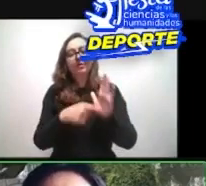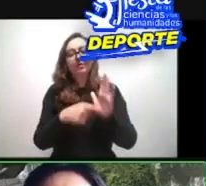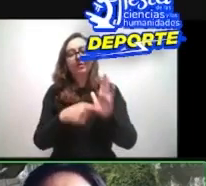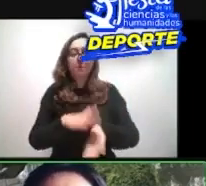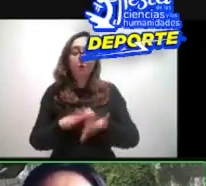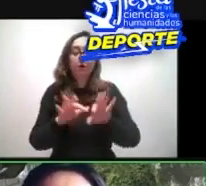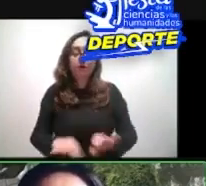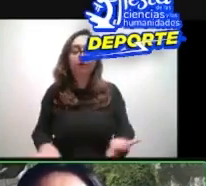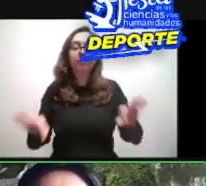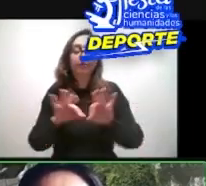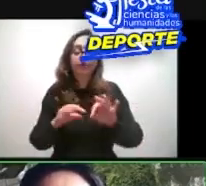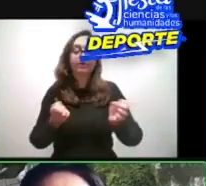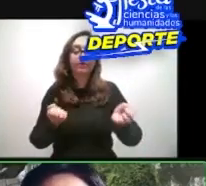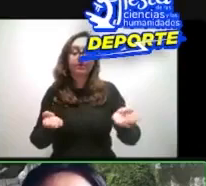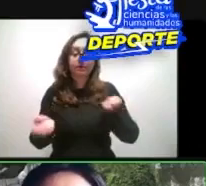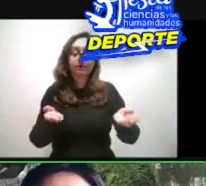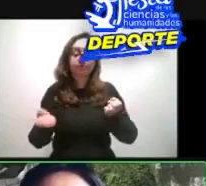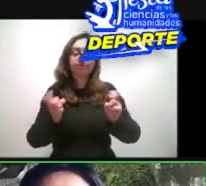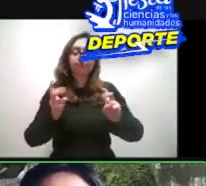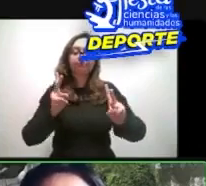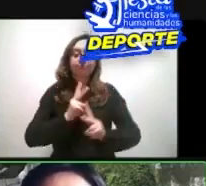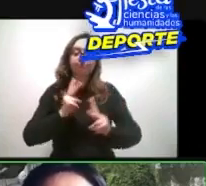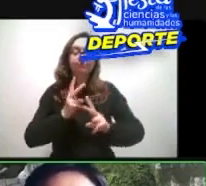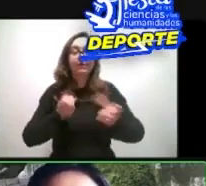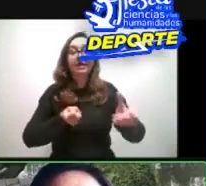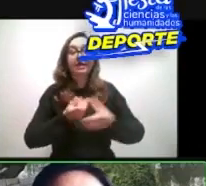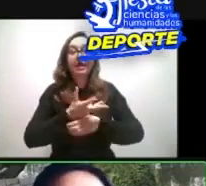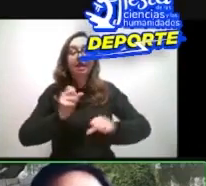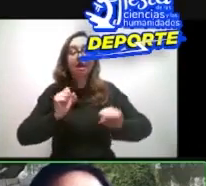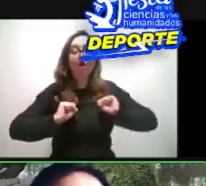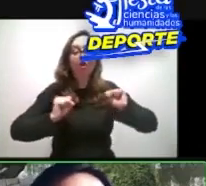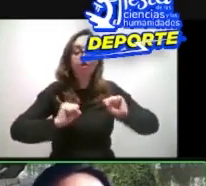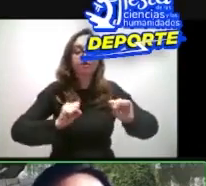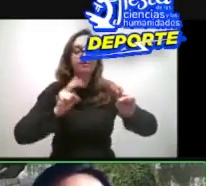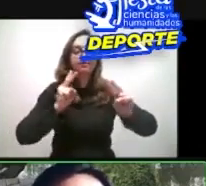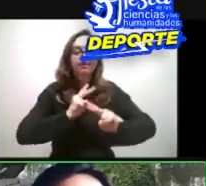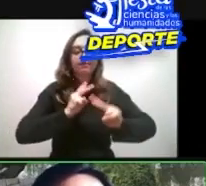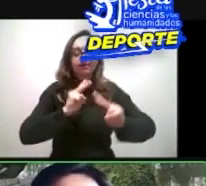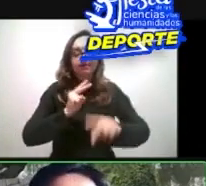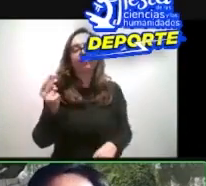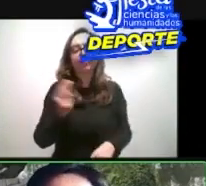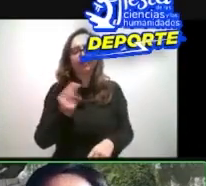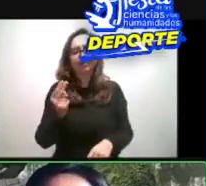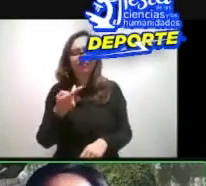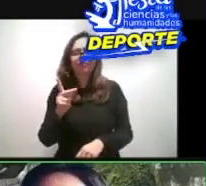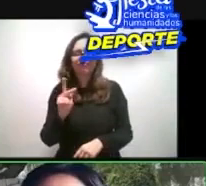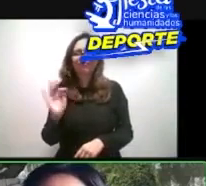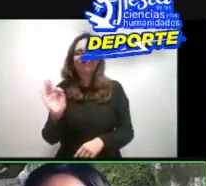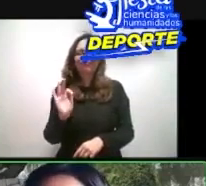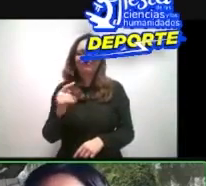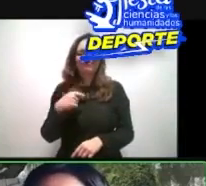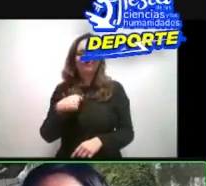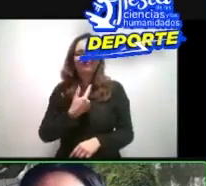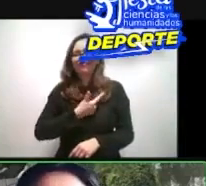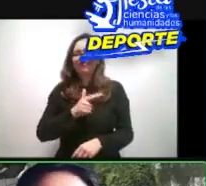hacer un ejercicio de tipo aeróbico, como ya estábamos señalando. Pero ¿qué tal que a nosotros no nos gusta hacer una actividad aeróbica que